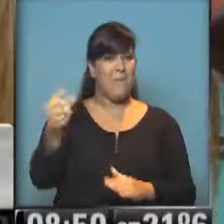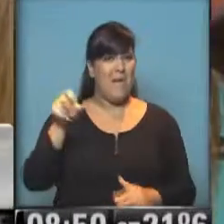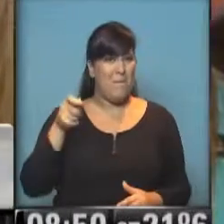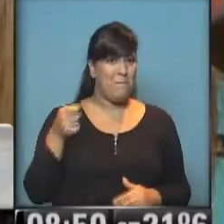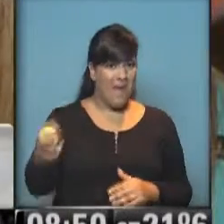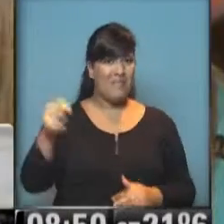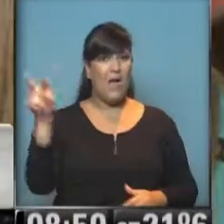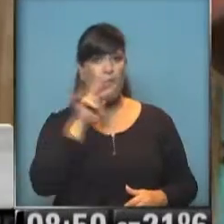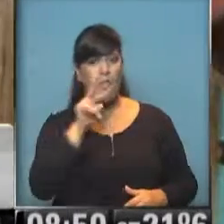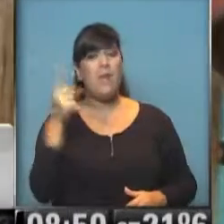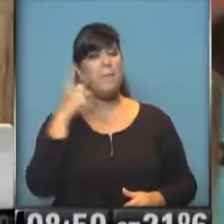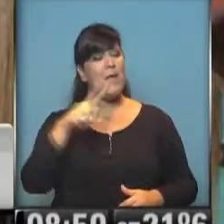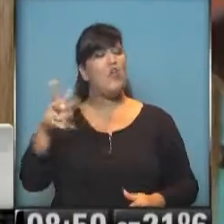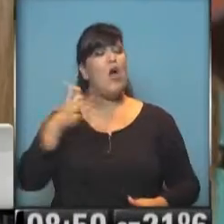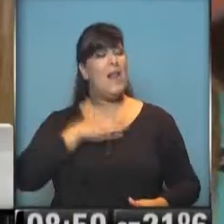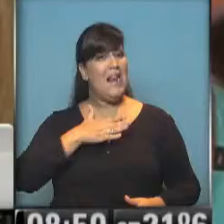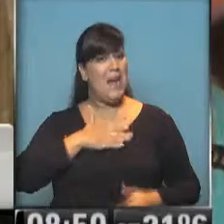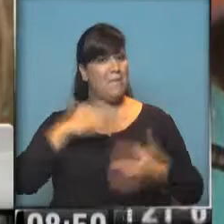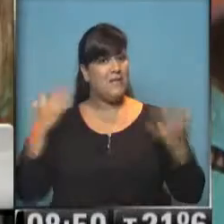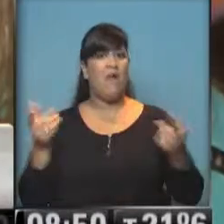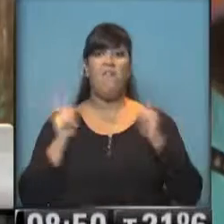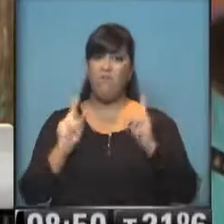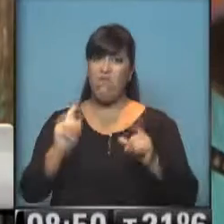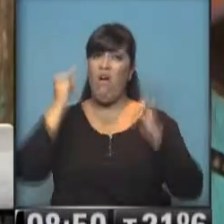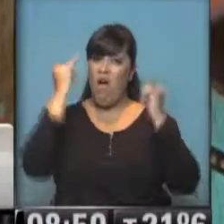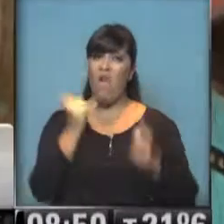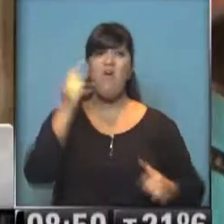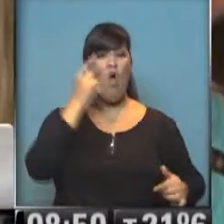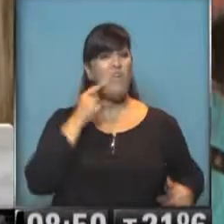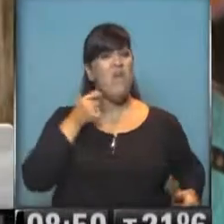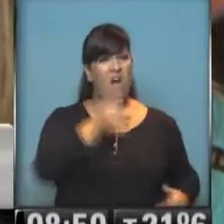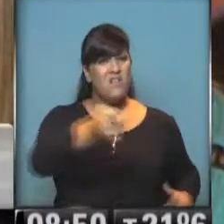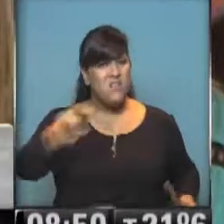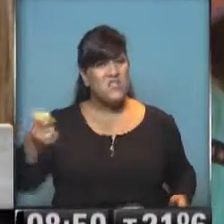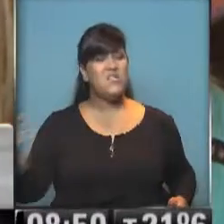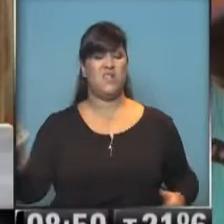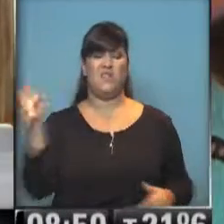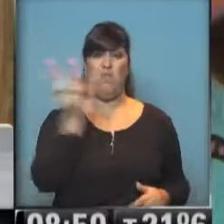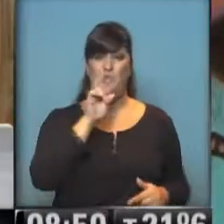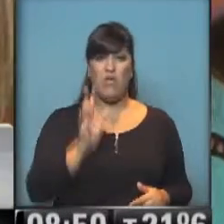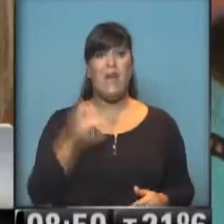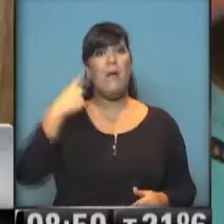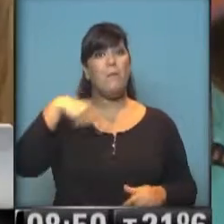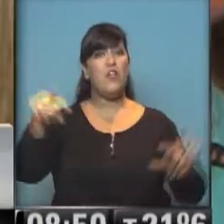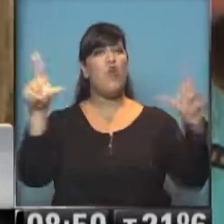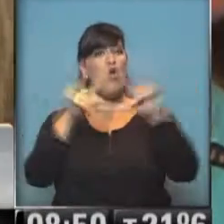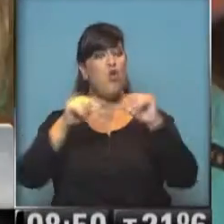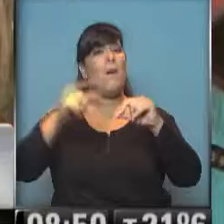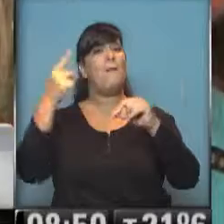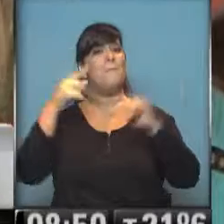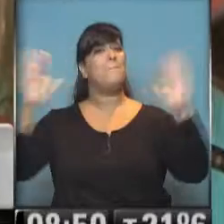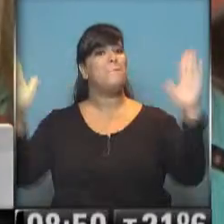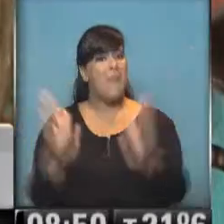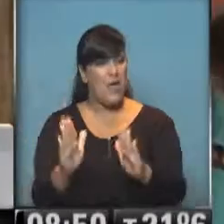que lamentablemente siguen asesinando mujeres más allá de que el número tenga una cantidad